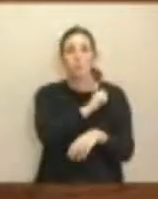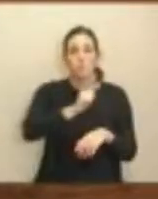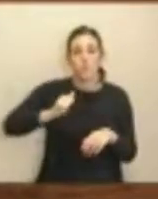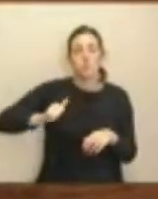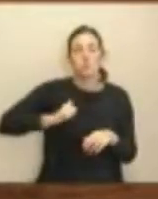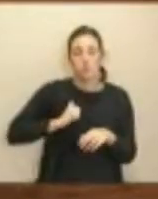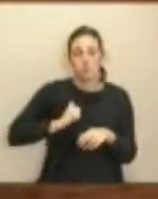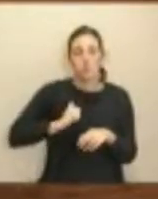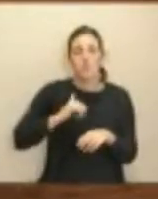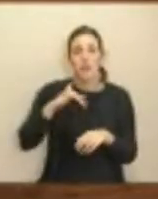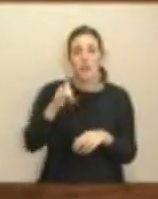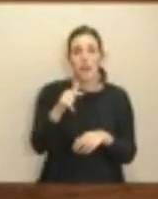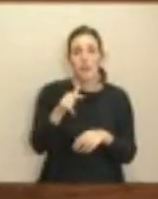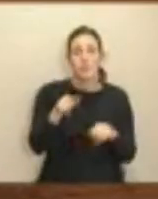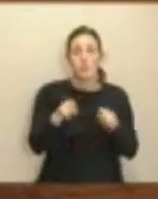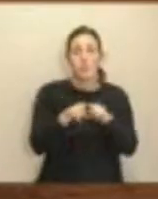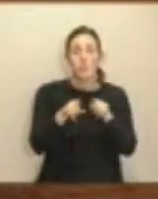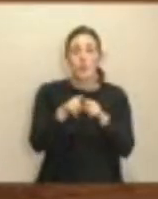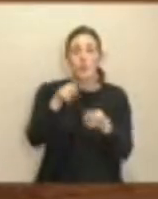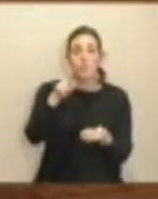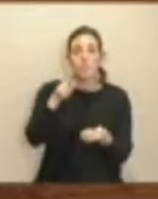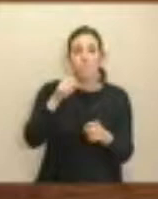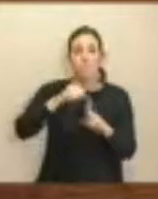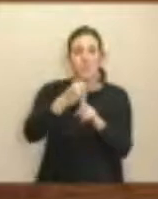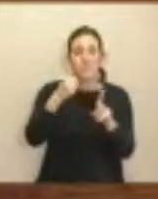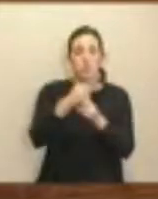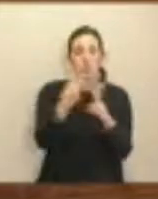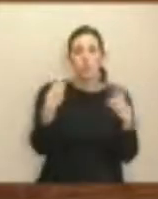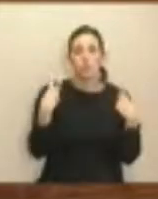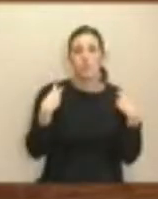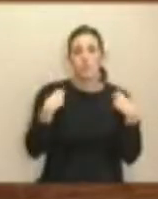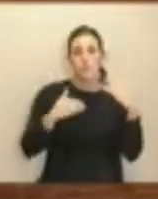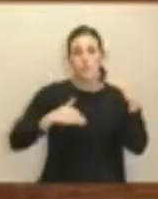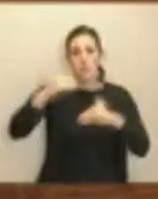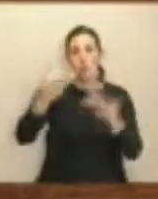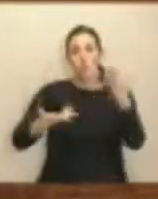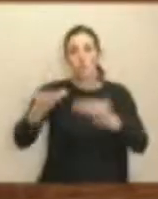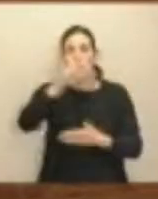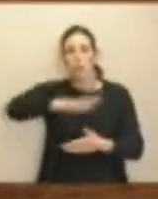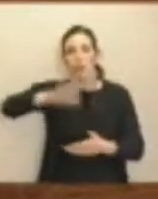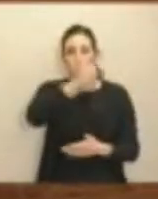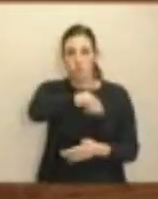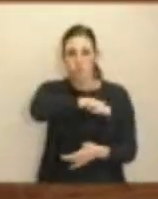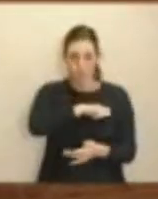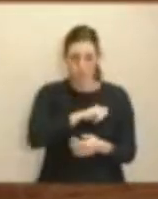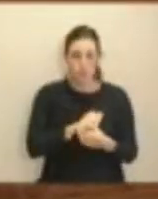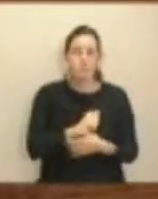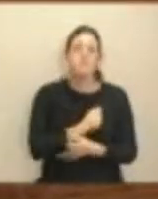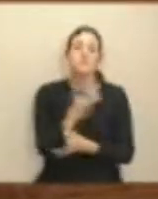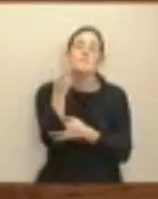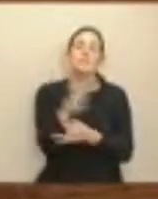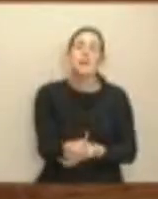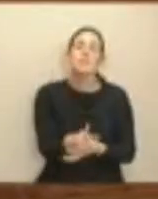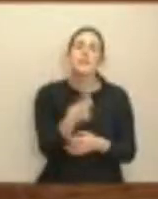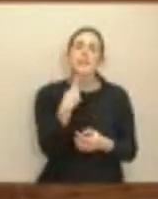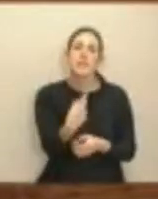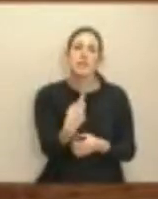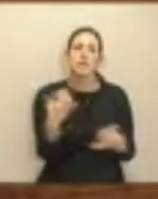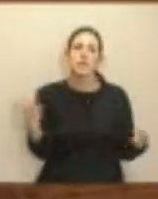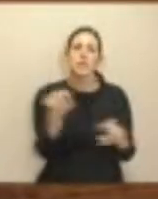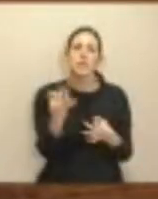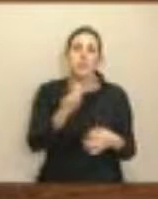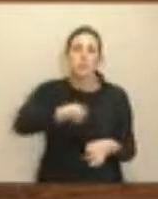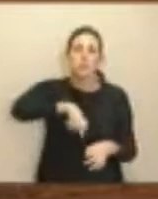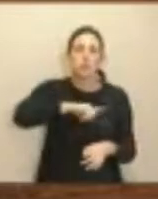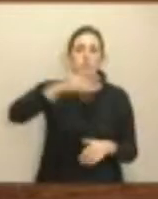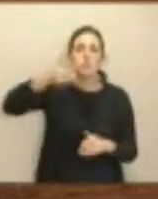que tienen mayor elevada presión fiscal en el conjunto del país. Y también les voy a decir que para nosotros es